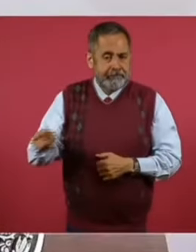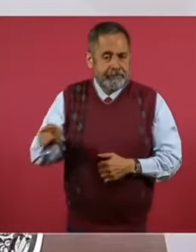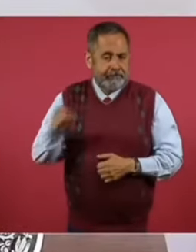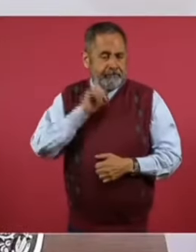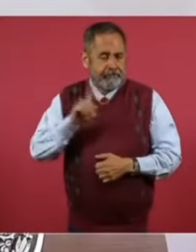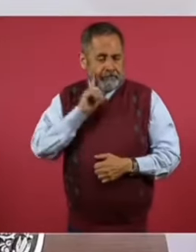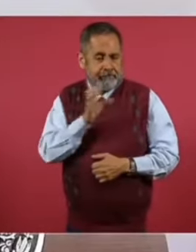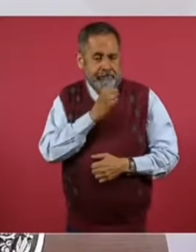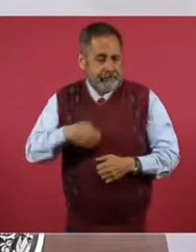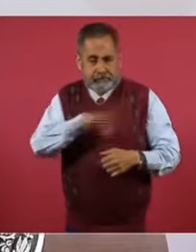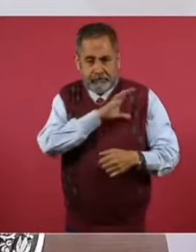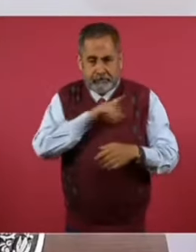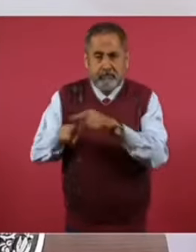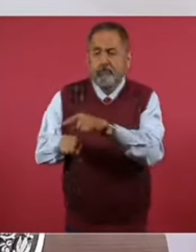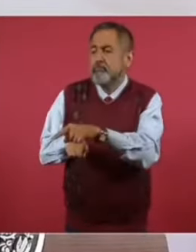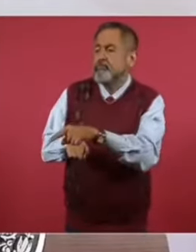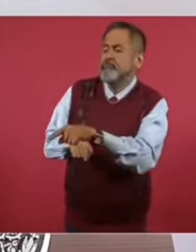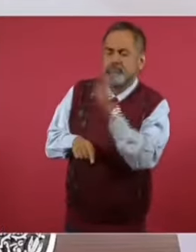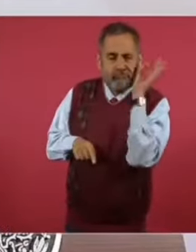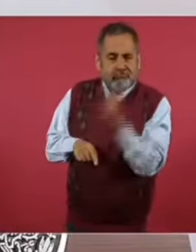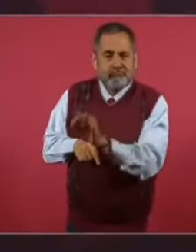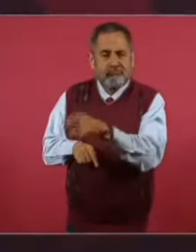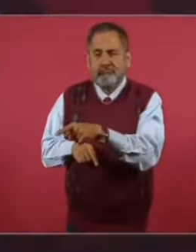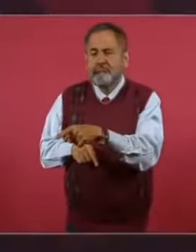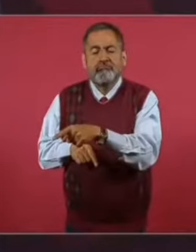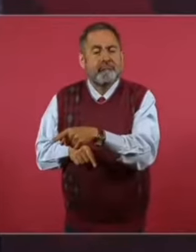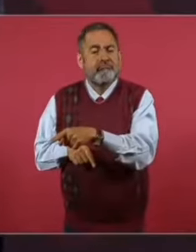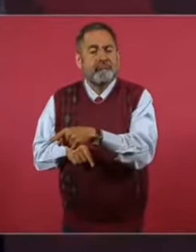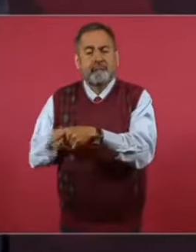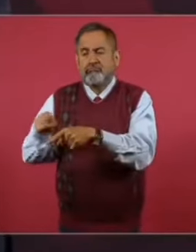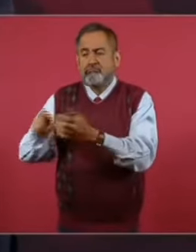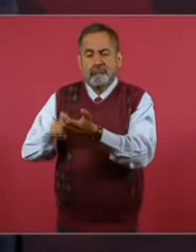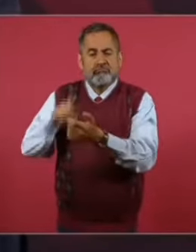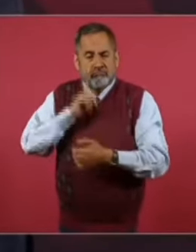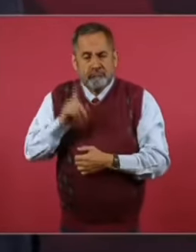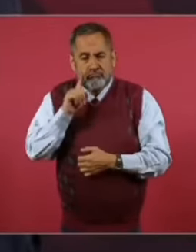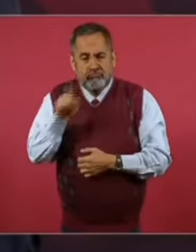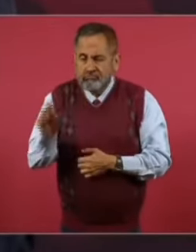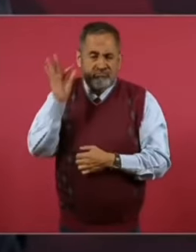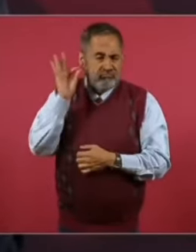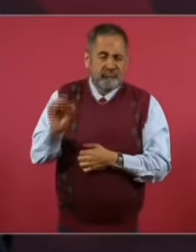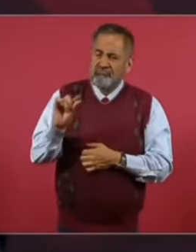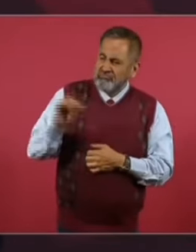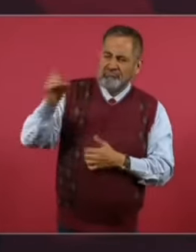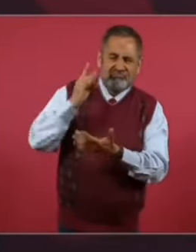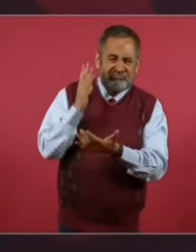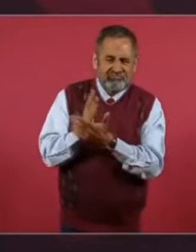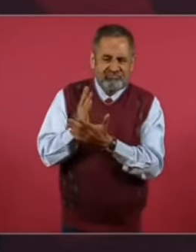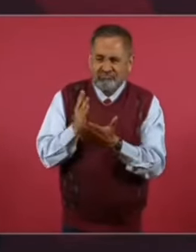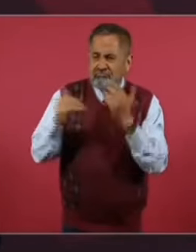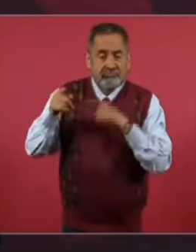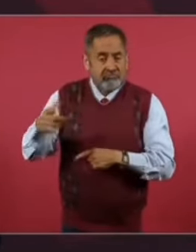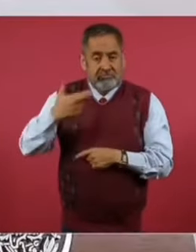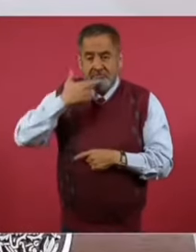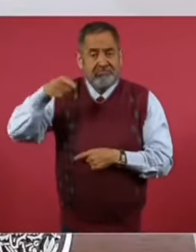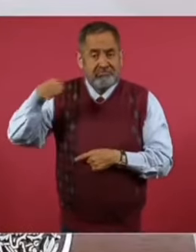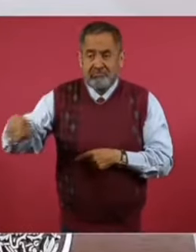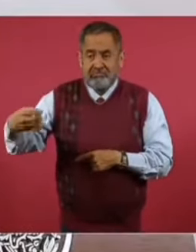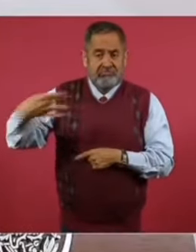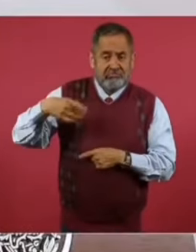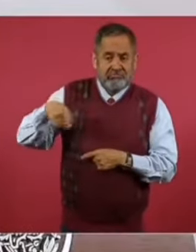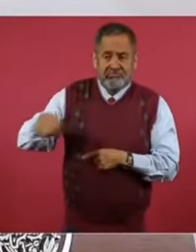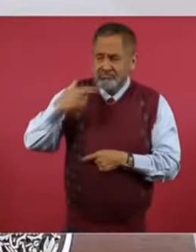constitucional es una mujer excepcional va a ser un mejor